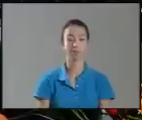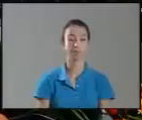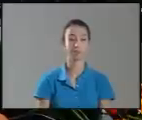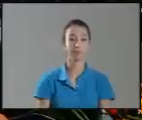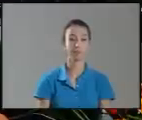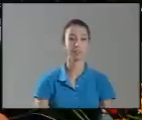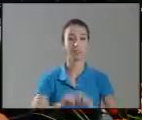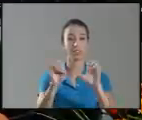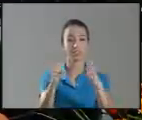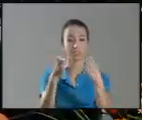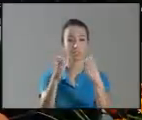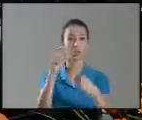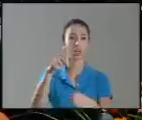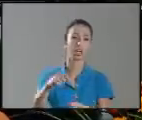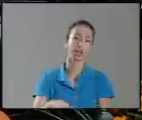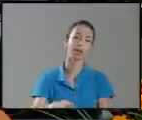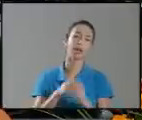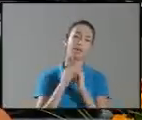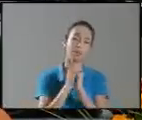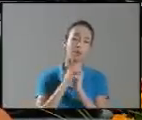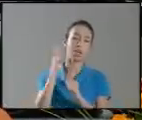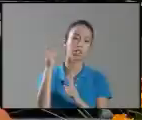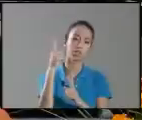si se me traen las carretas.